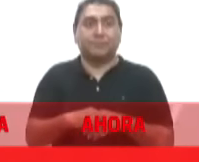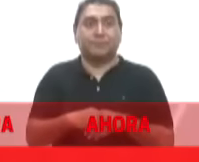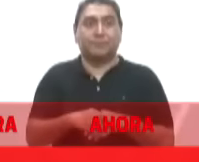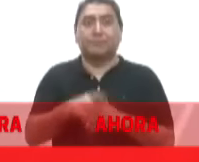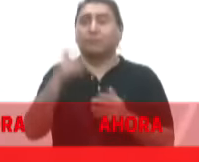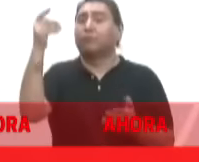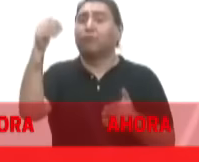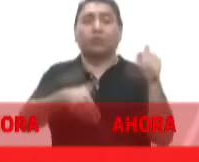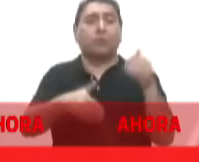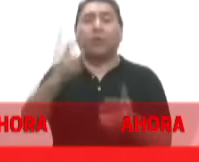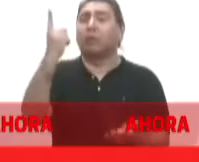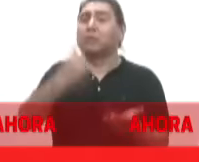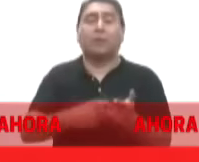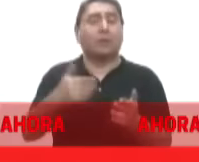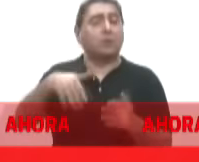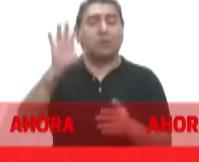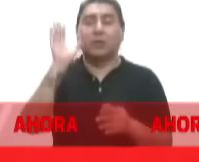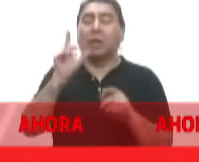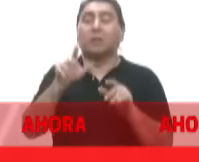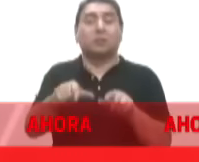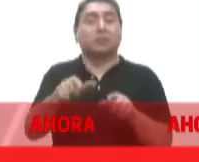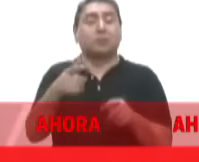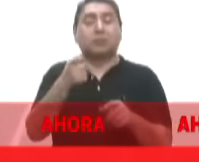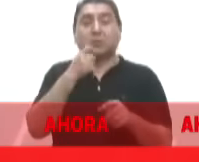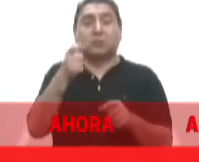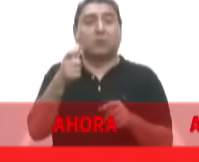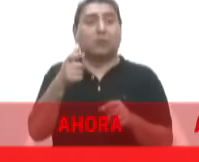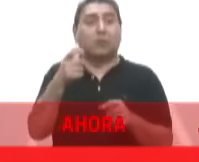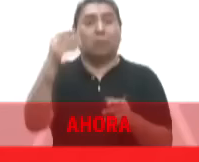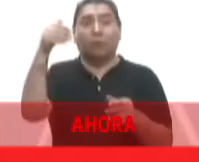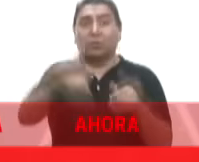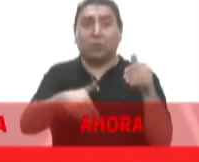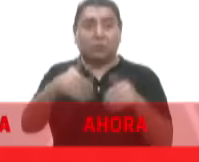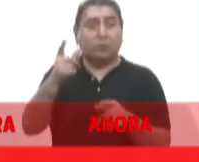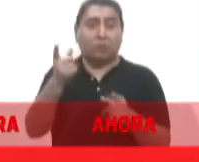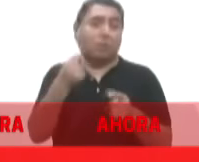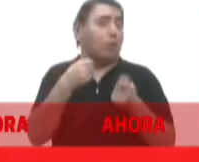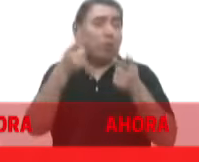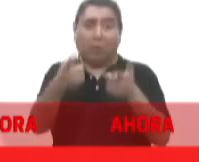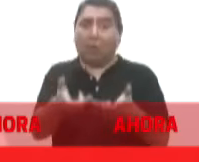sí les concedo la razón a ustedes.